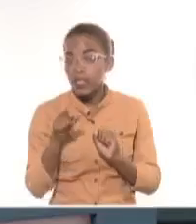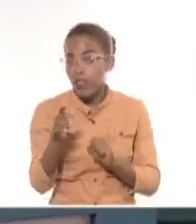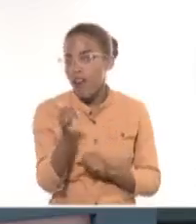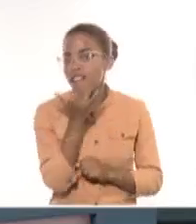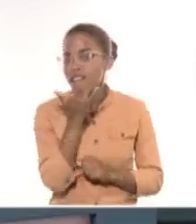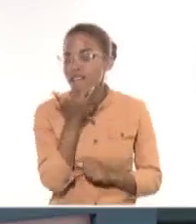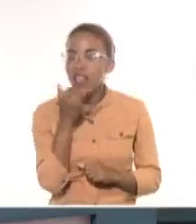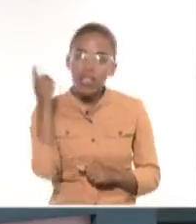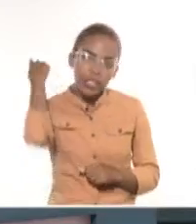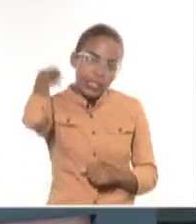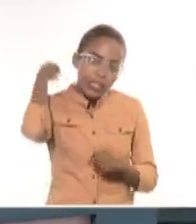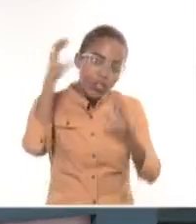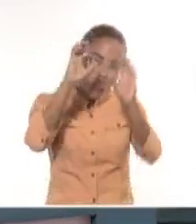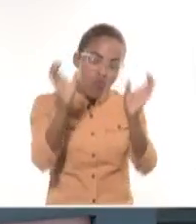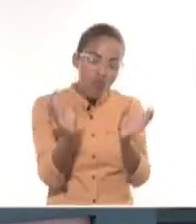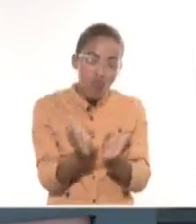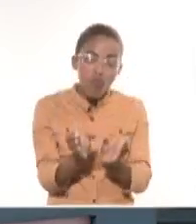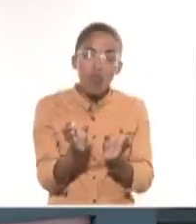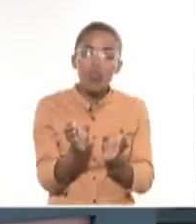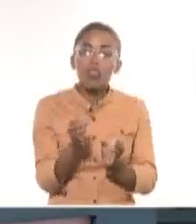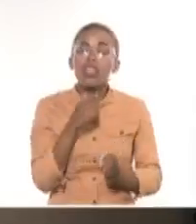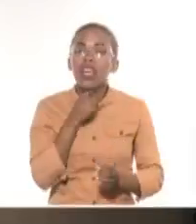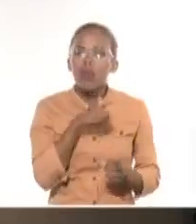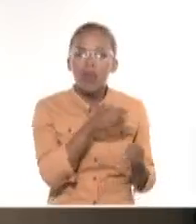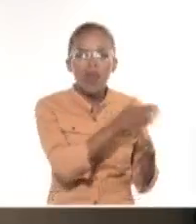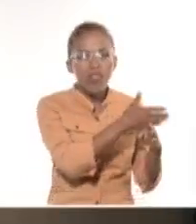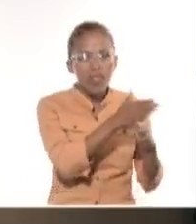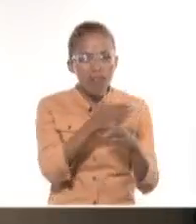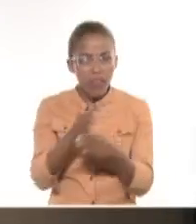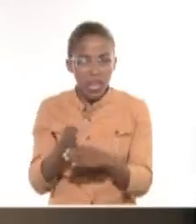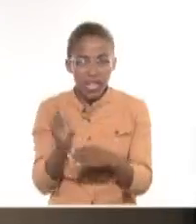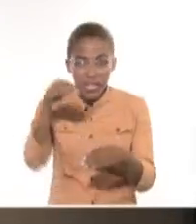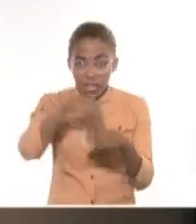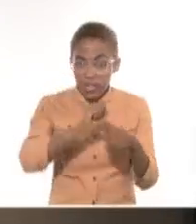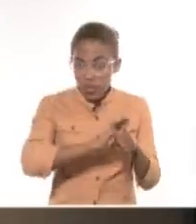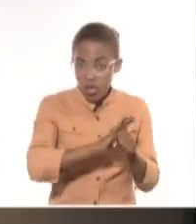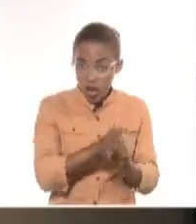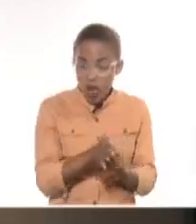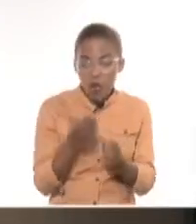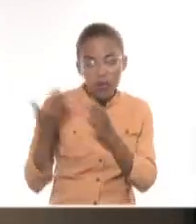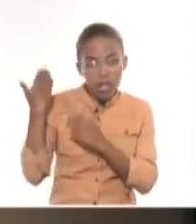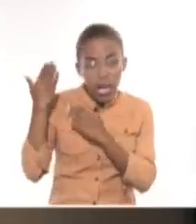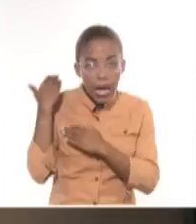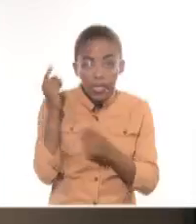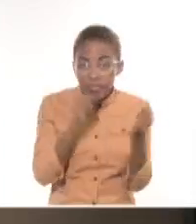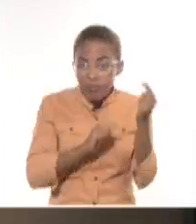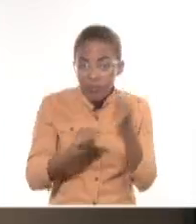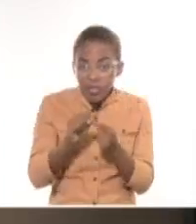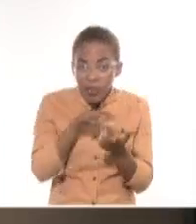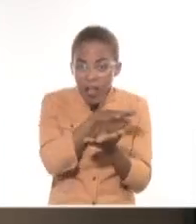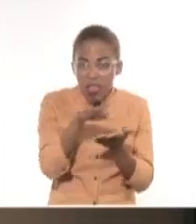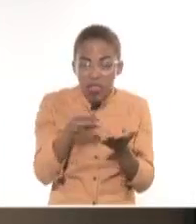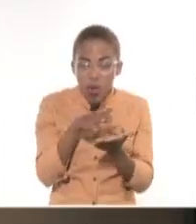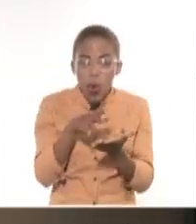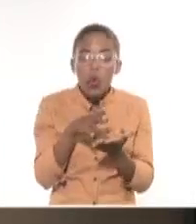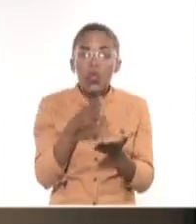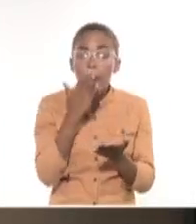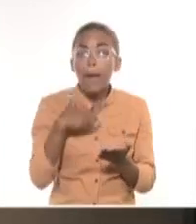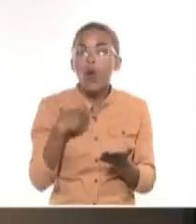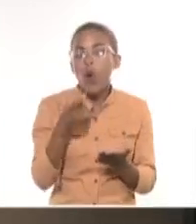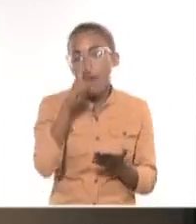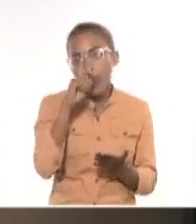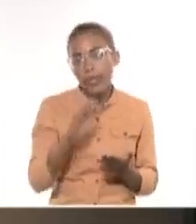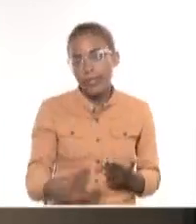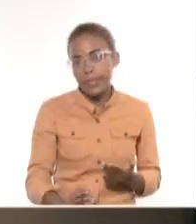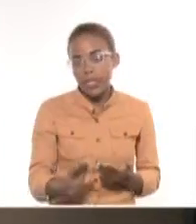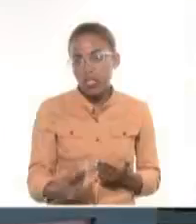los virus de influenza, parainfluenza, sincitial respiratorio, sobre todo en niños pequeños de 2 años o menos,